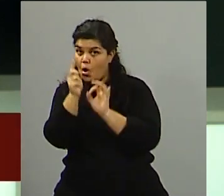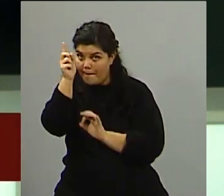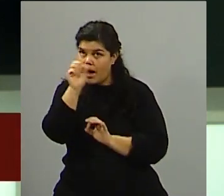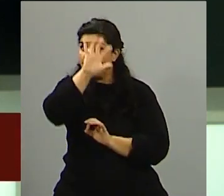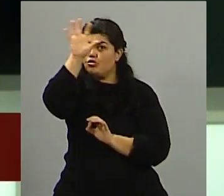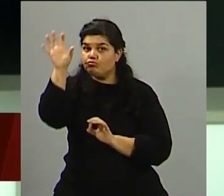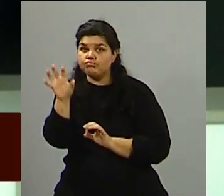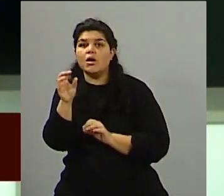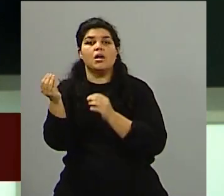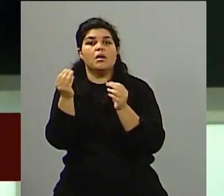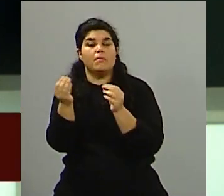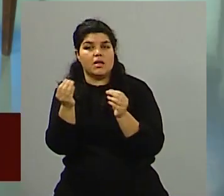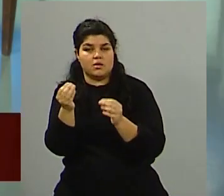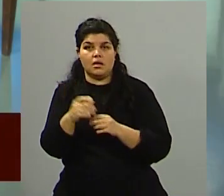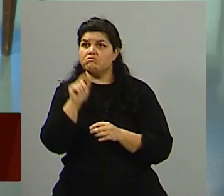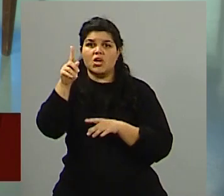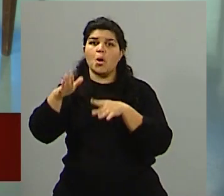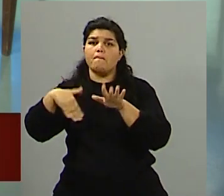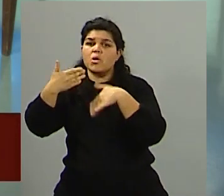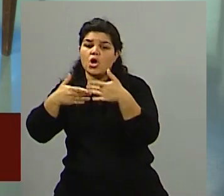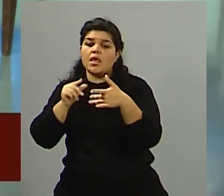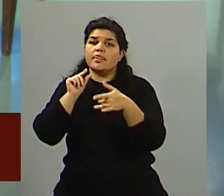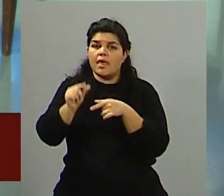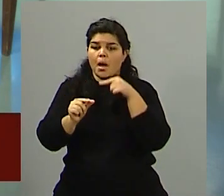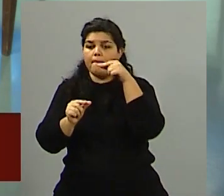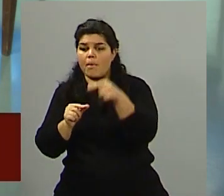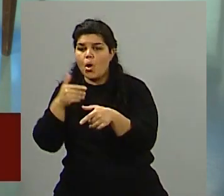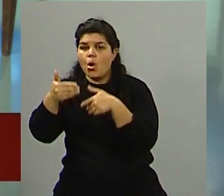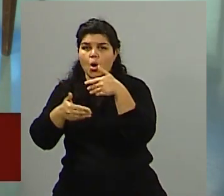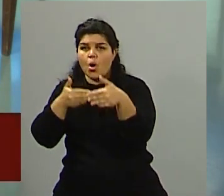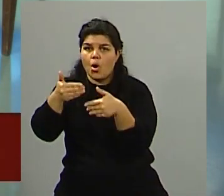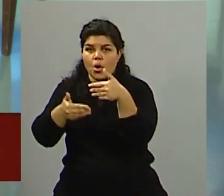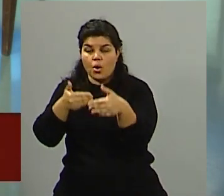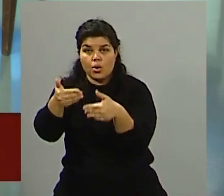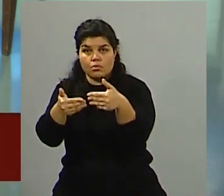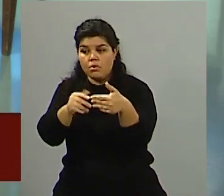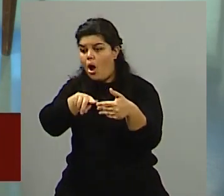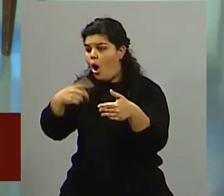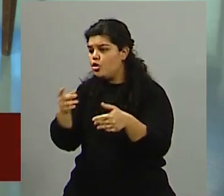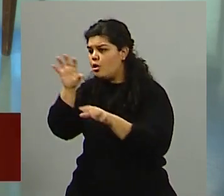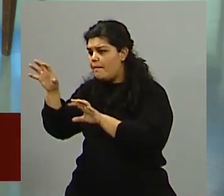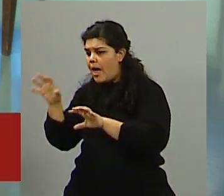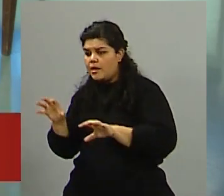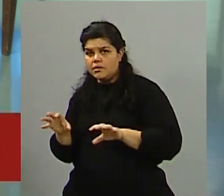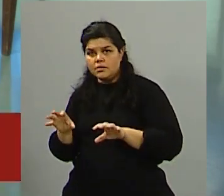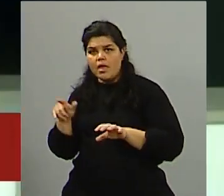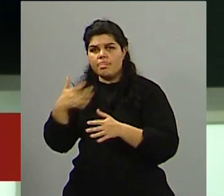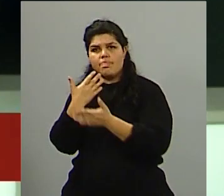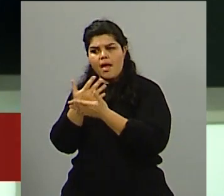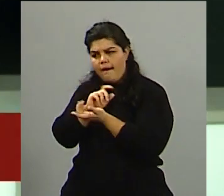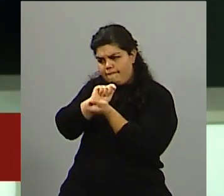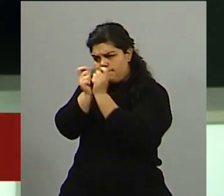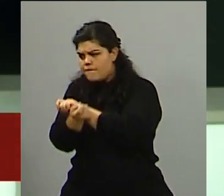se mantienen en una situación de progresismo moderado, le vamos a llamar así, y por otro lado países que están girando más hacia una derecha más fuerte, más